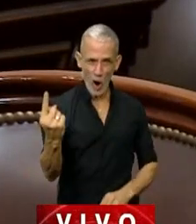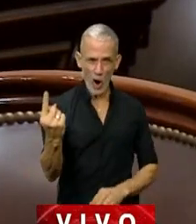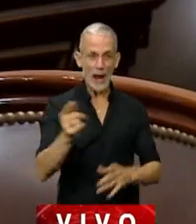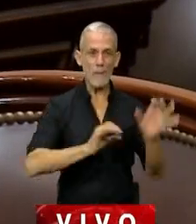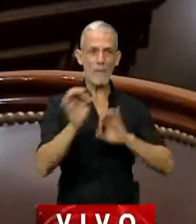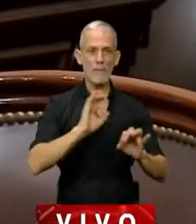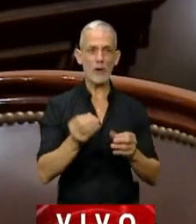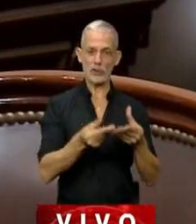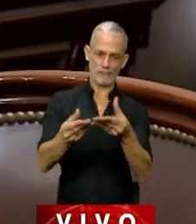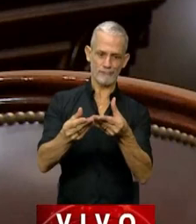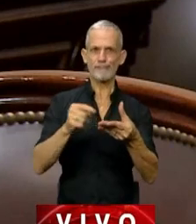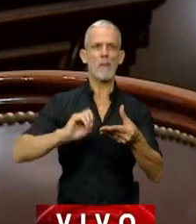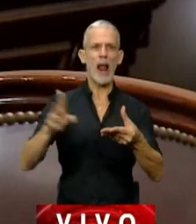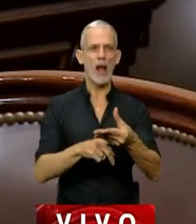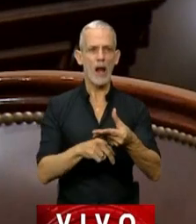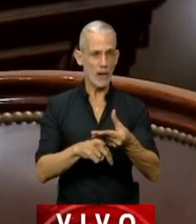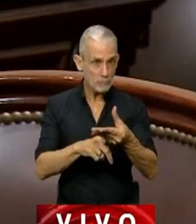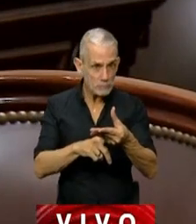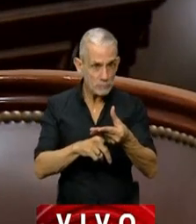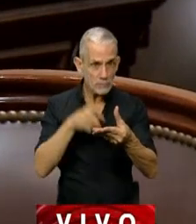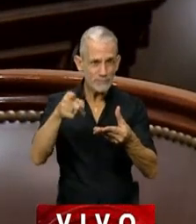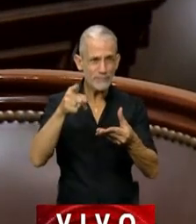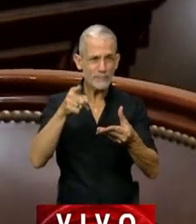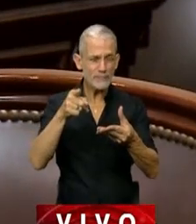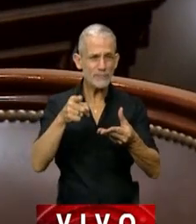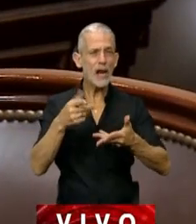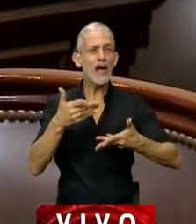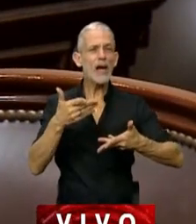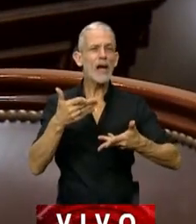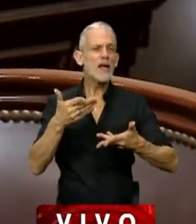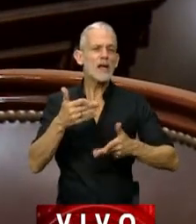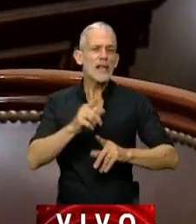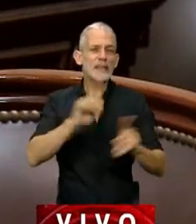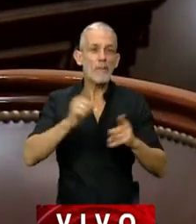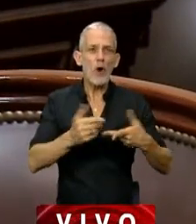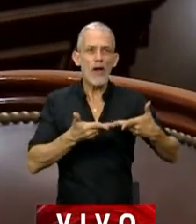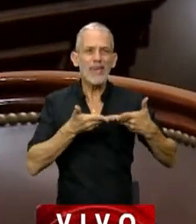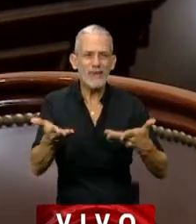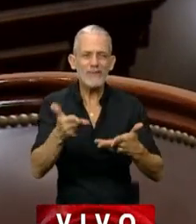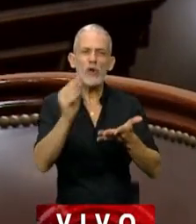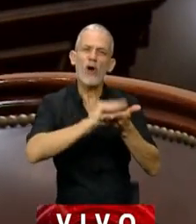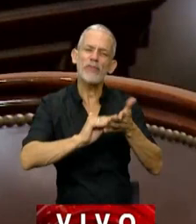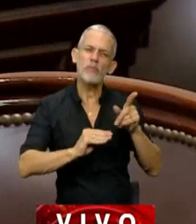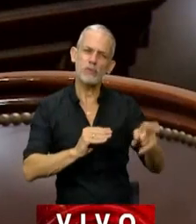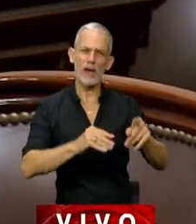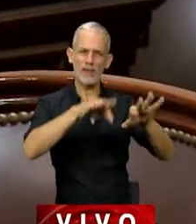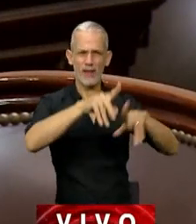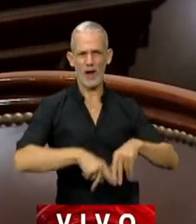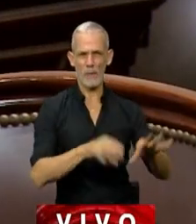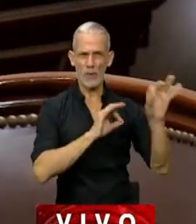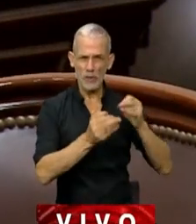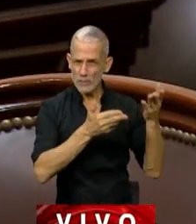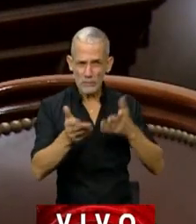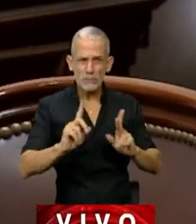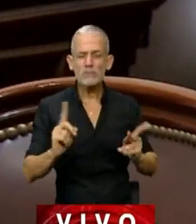puso el proyecto en discusión, ni siquiera tuvo la gentileza de invitar a la diputada que realizó el